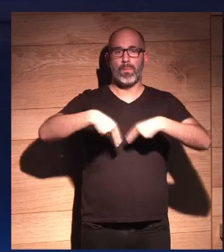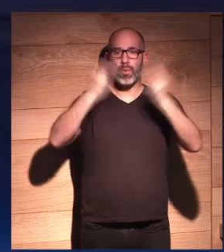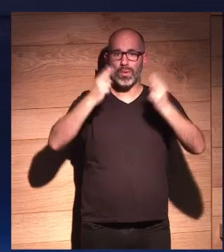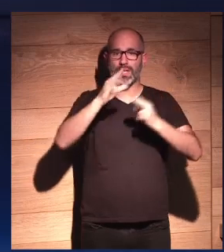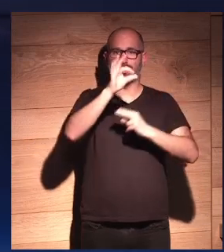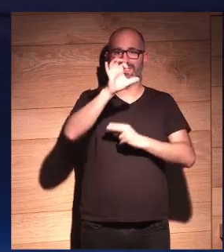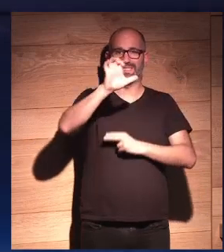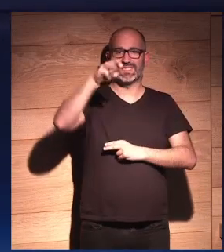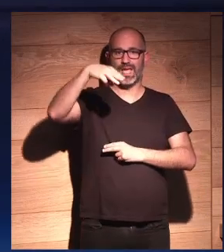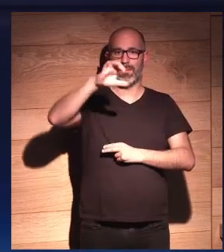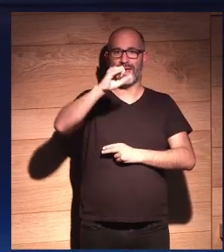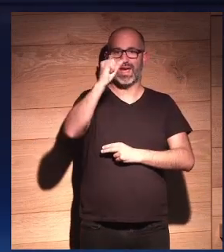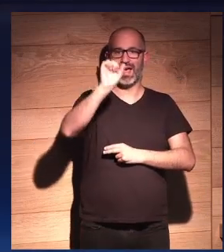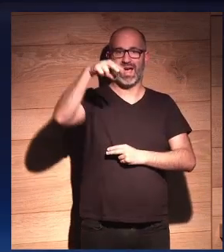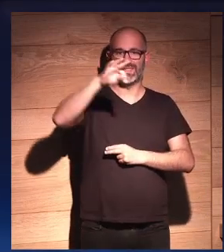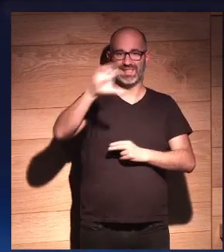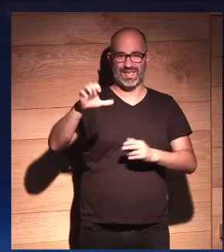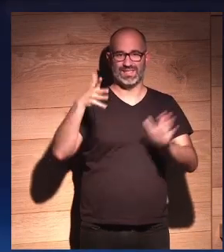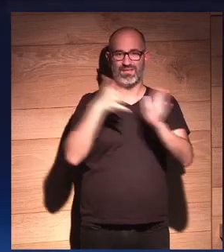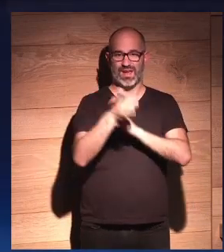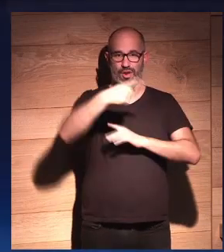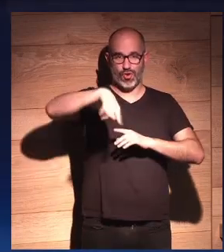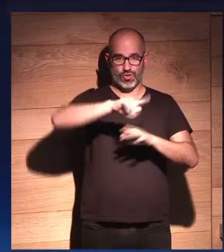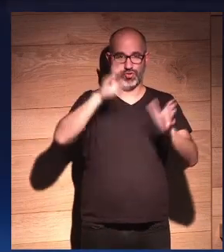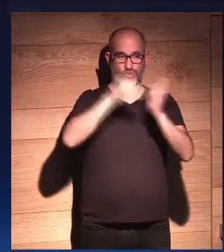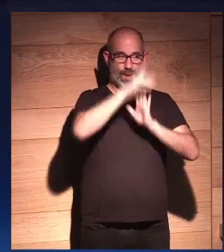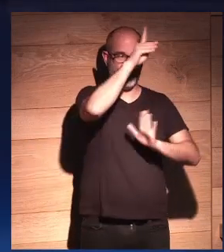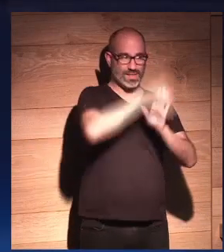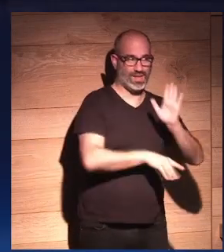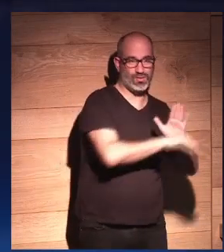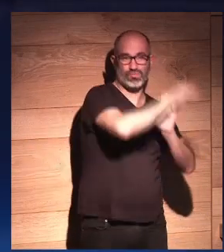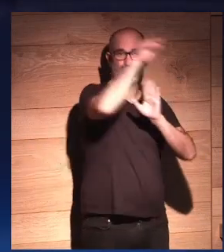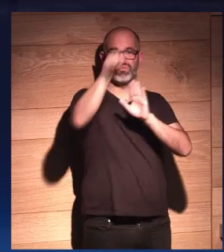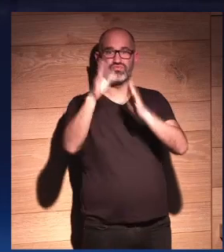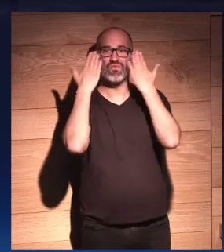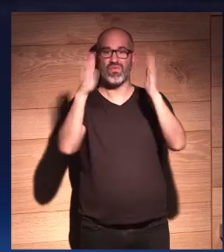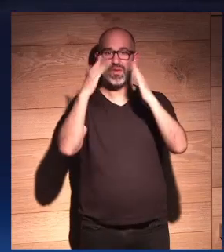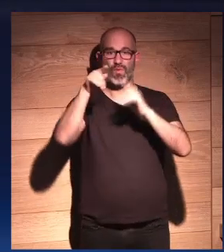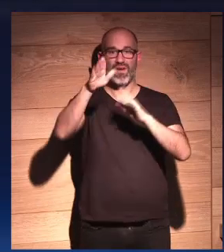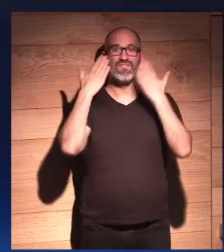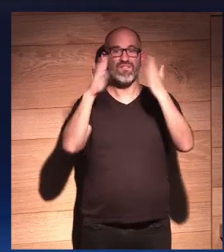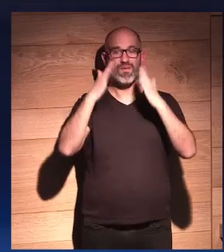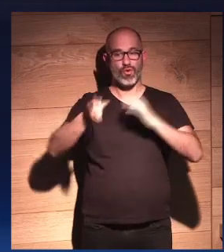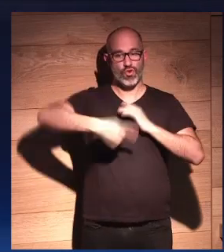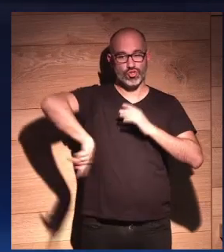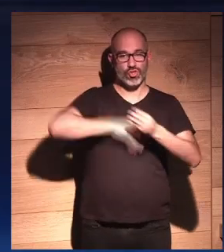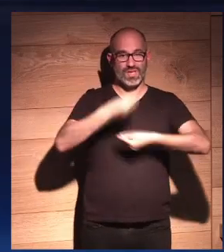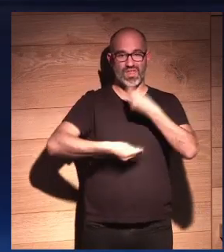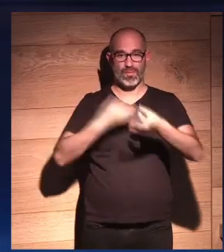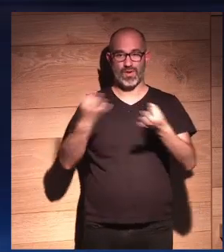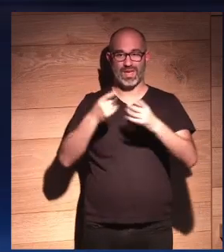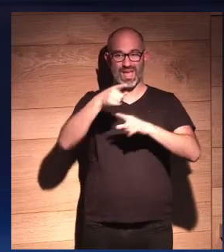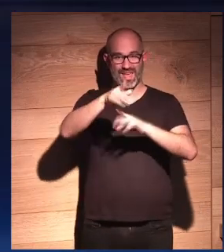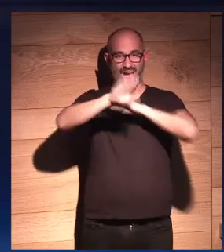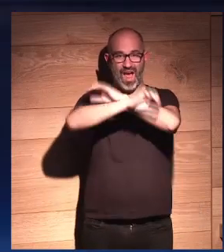nosotros lo que hacemos es utilizamos públicos semejantes, subimos esta base de datos a Facebook, y a Facebook lo que va a hacer es, con su